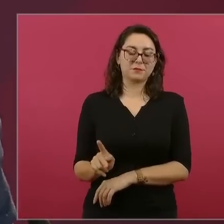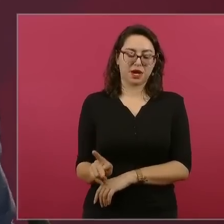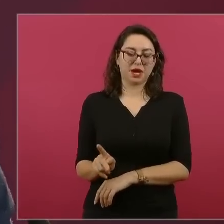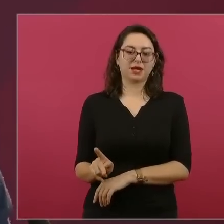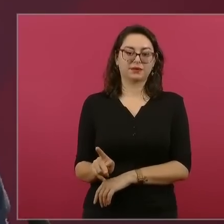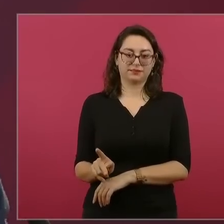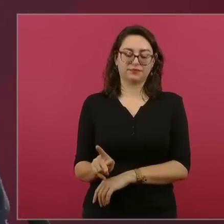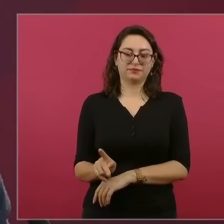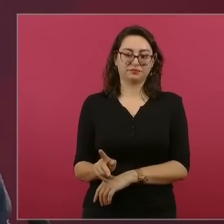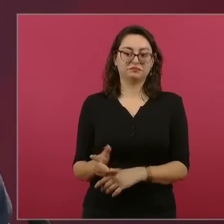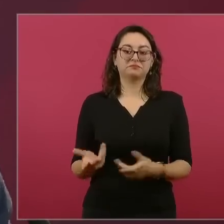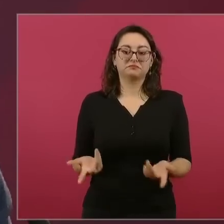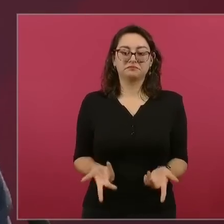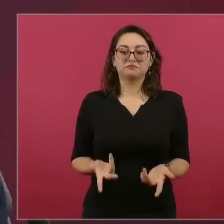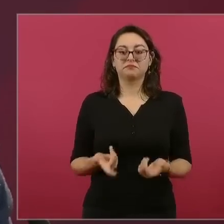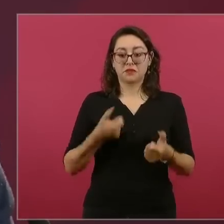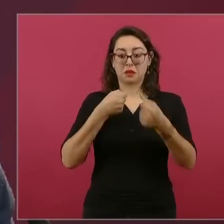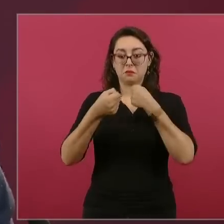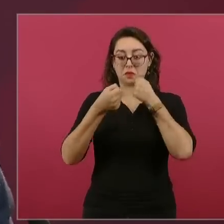para obtener